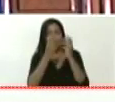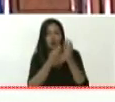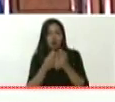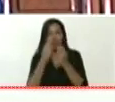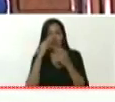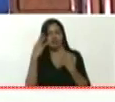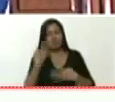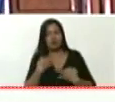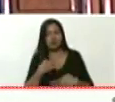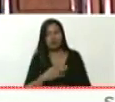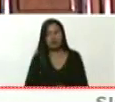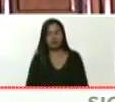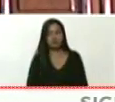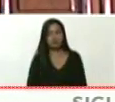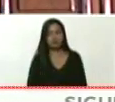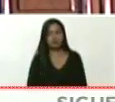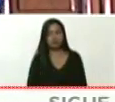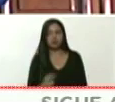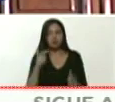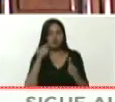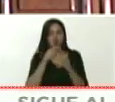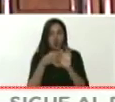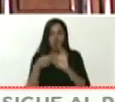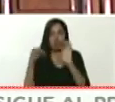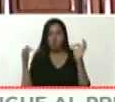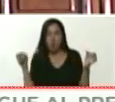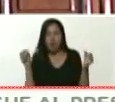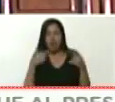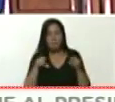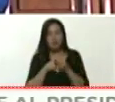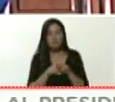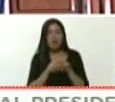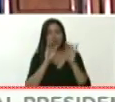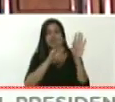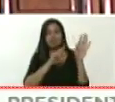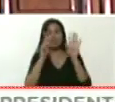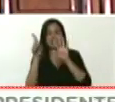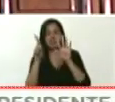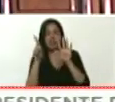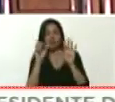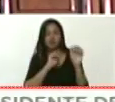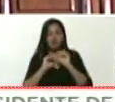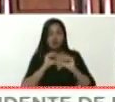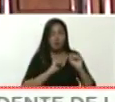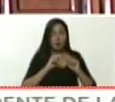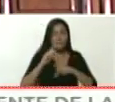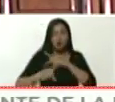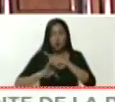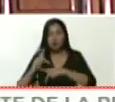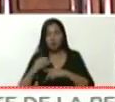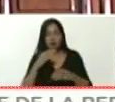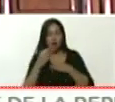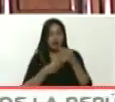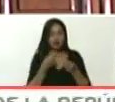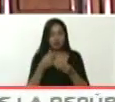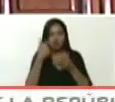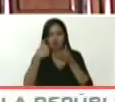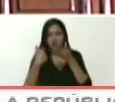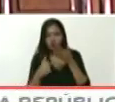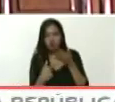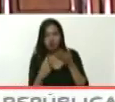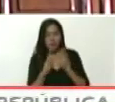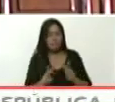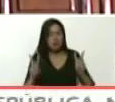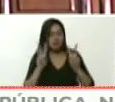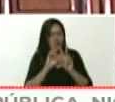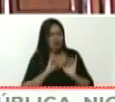real que vaya encadenándose los 16 motores productivos. Vayan creando una dinámica virtuosa,